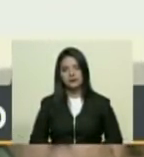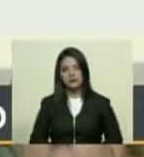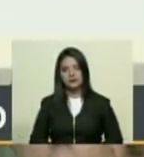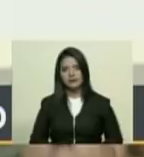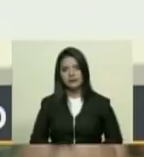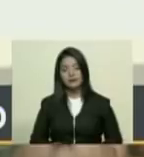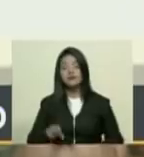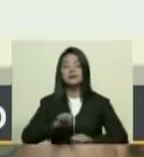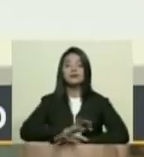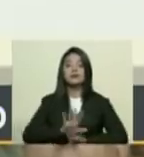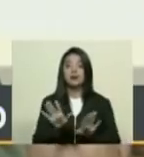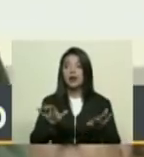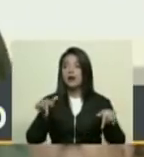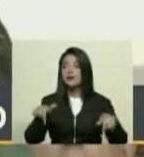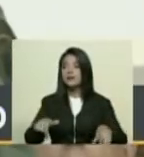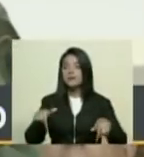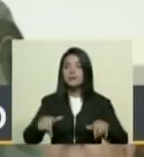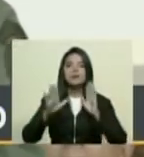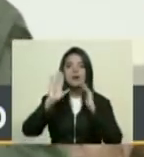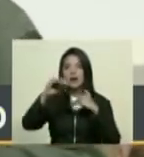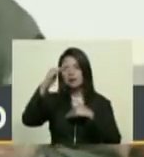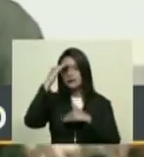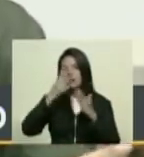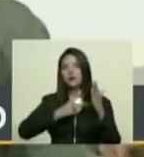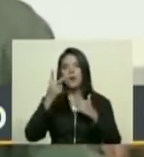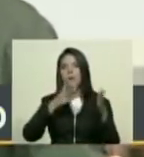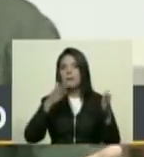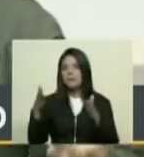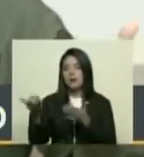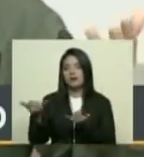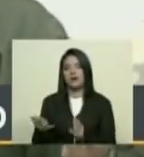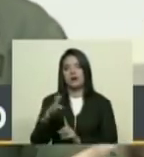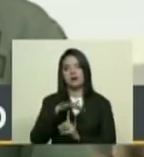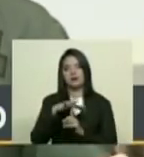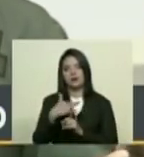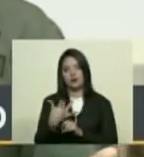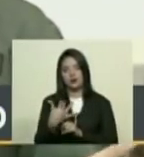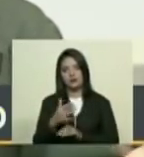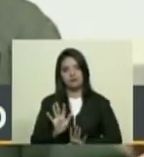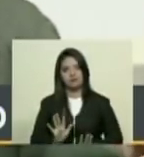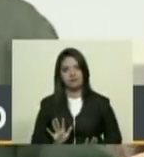Y por supuesto, esto atiende a un plan